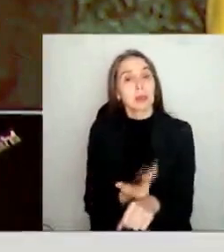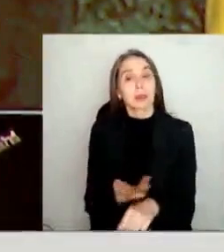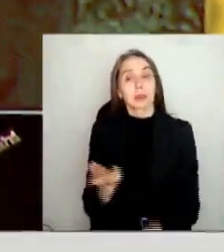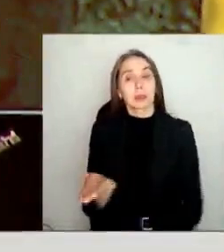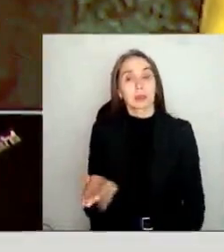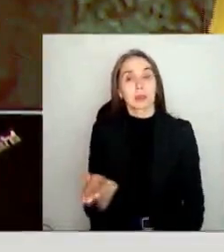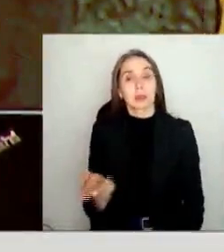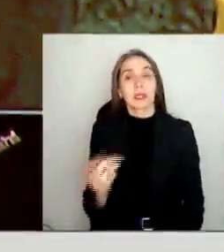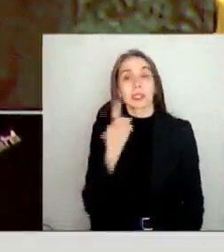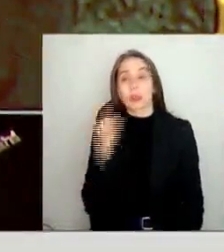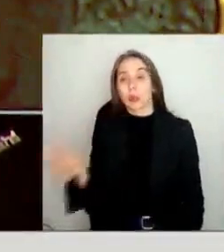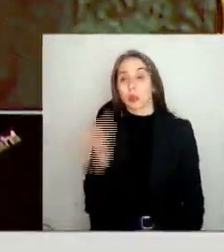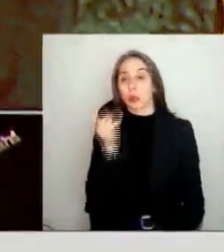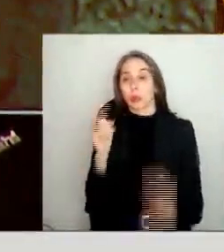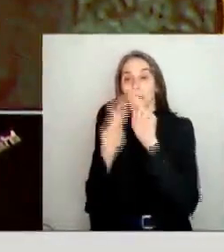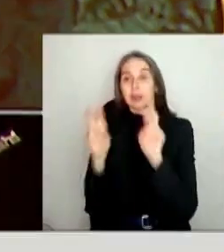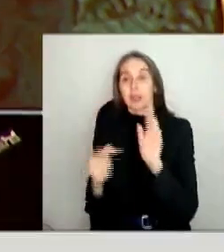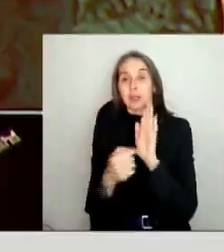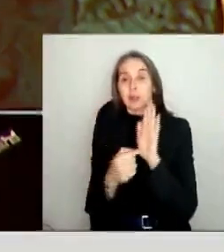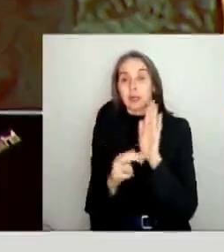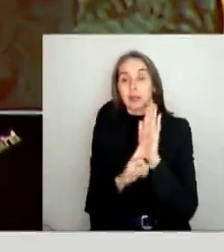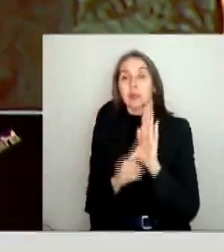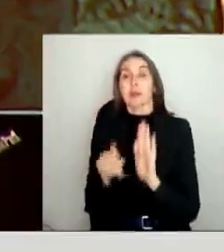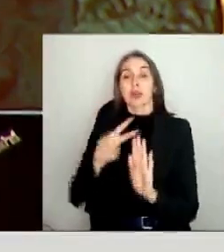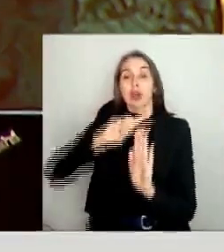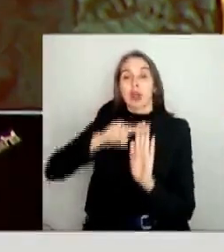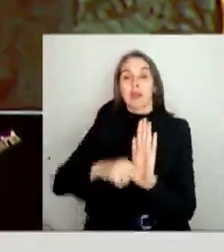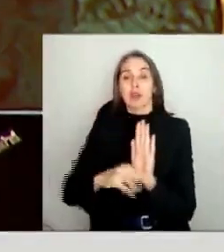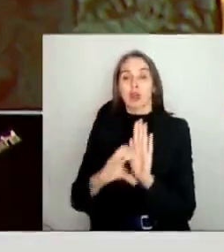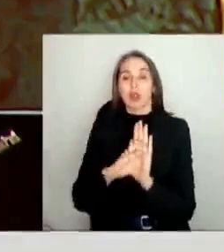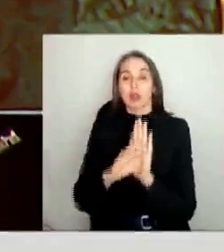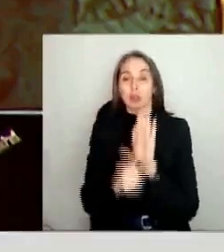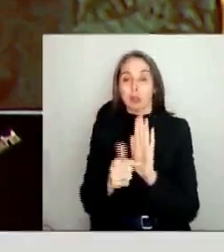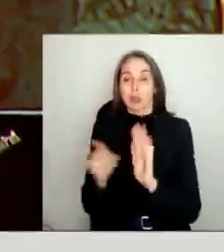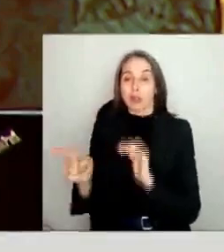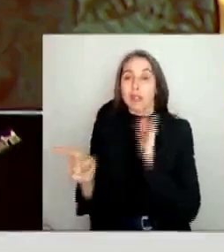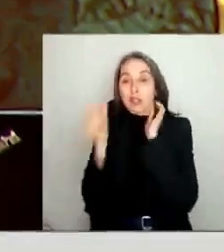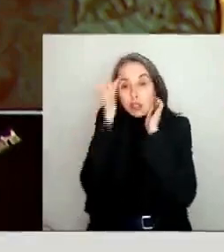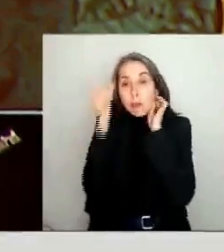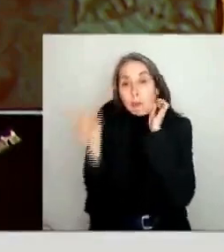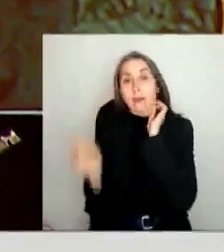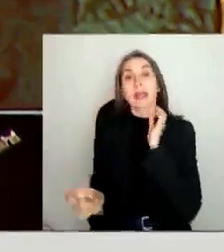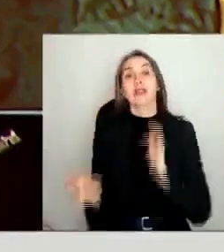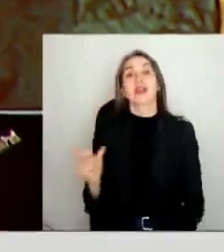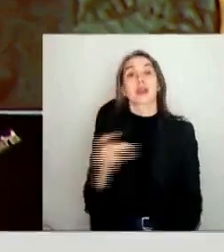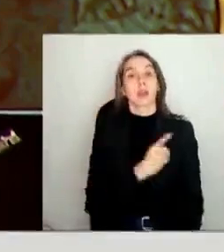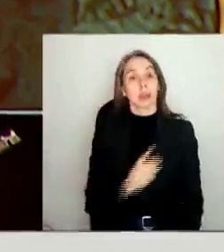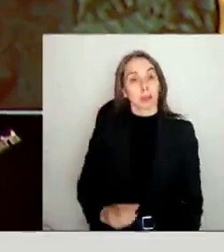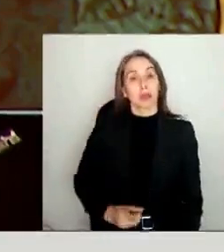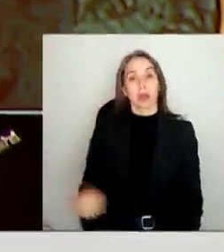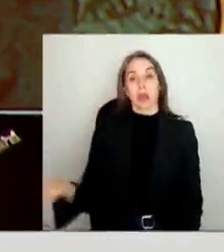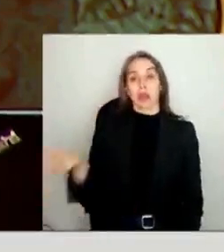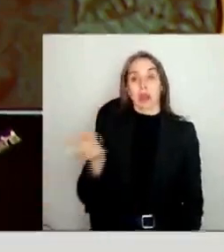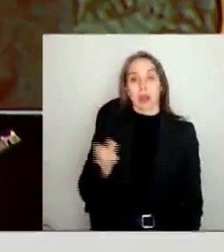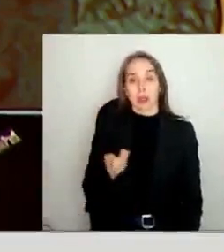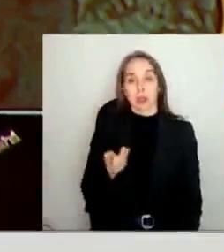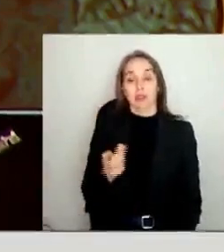punto pero al ser reformas constitucionales yo yo yo entiendo que lo que su señoría va es que por esta vía se burna las materias de